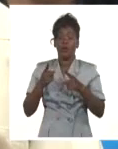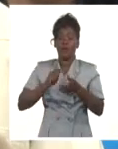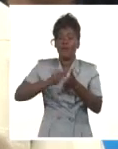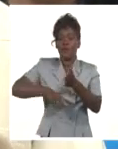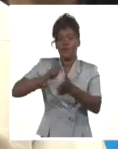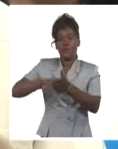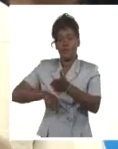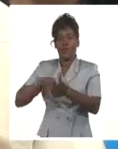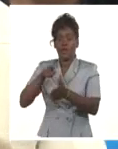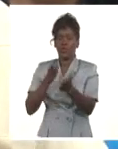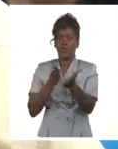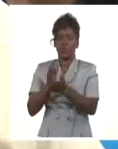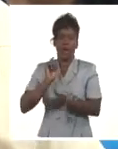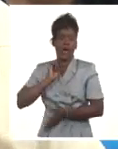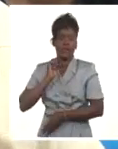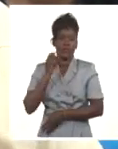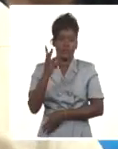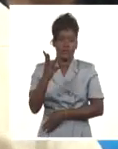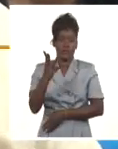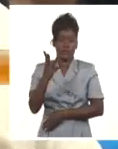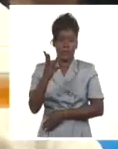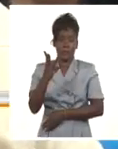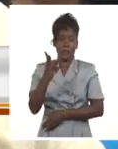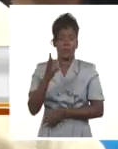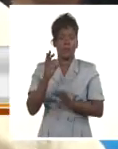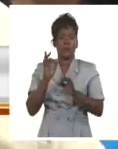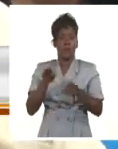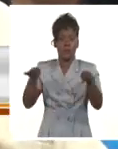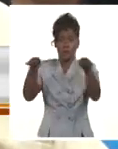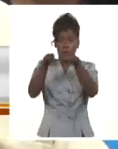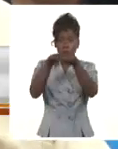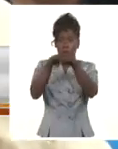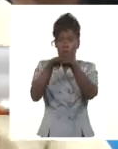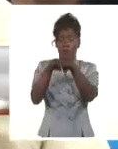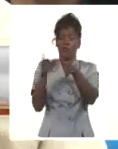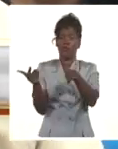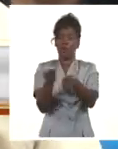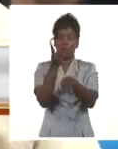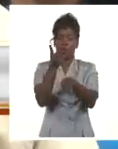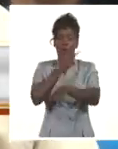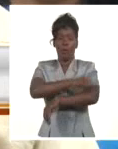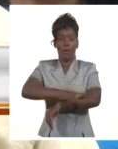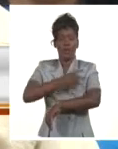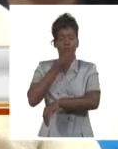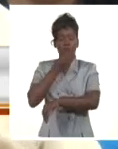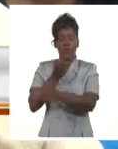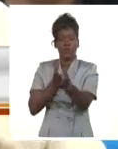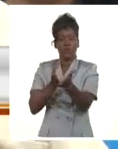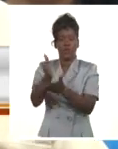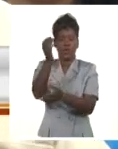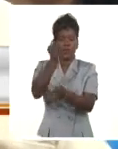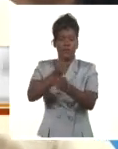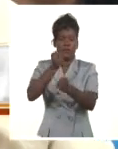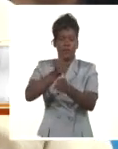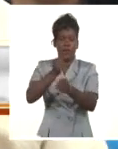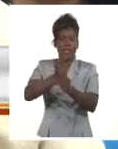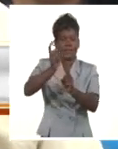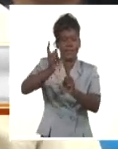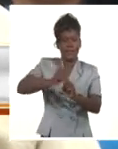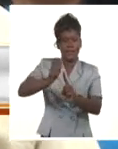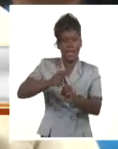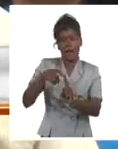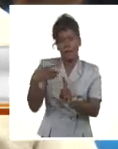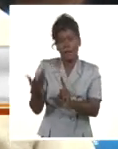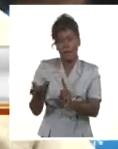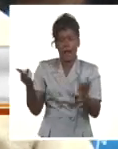En niveles en los cuales podemos continuar avanzando desde el ámbito sindical